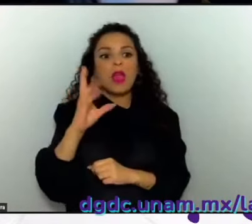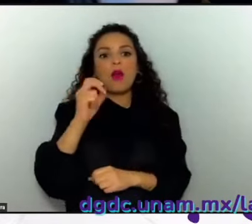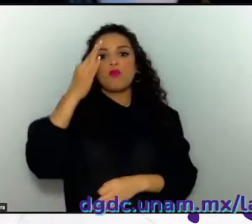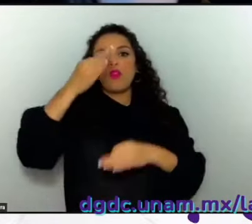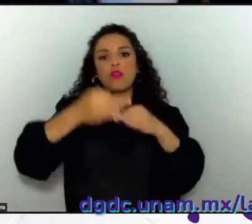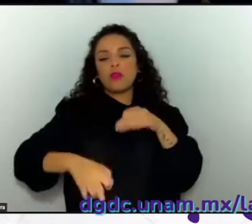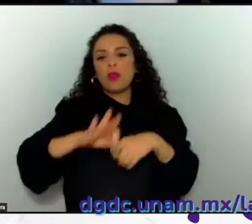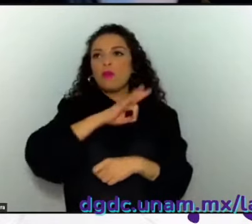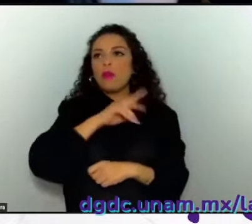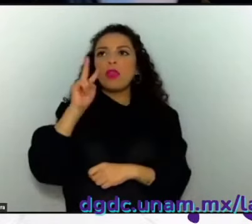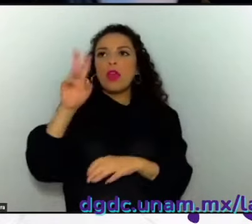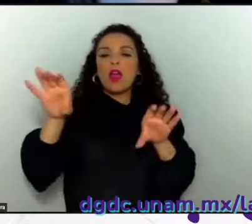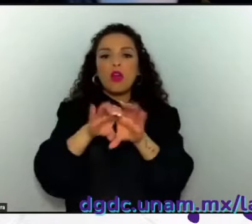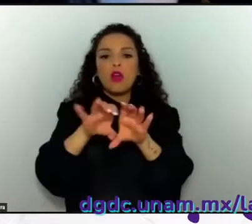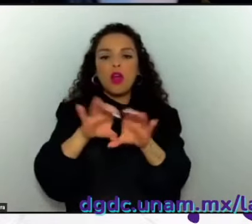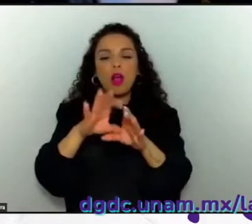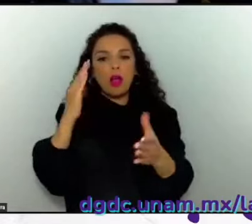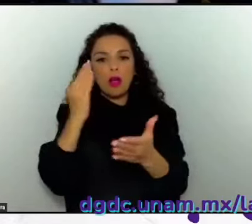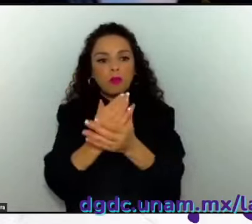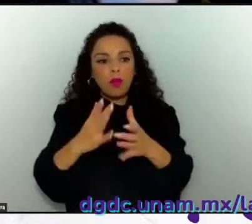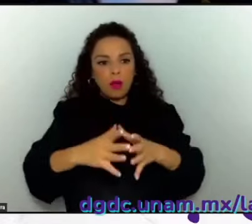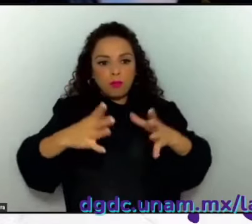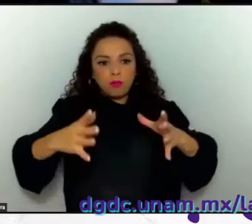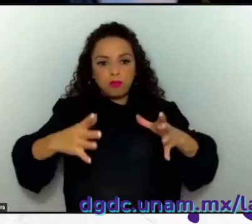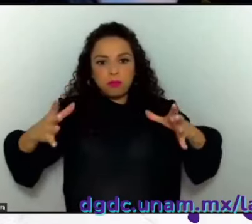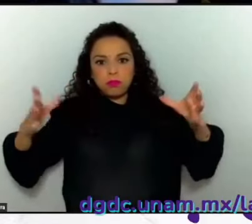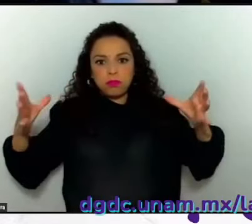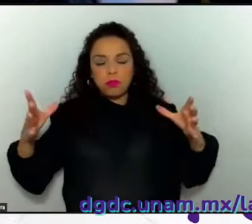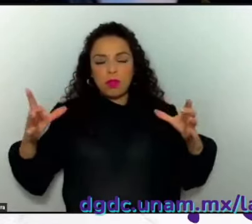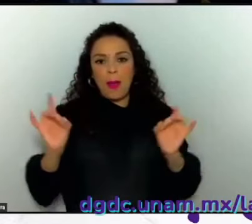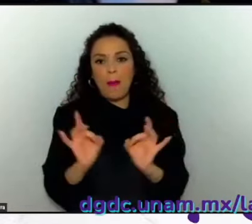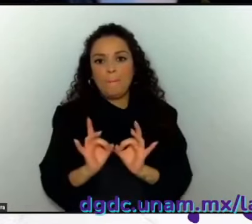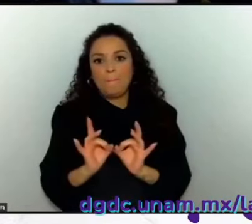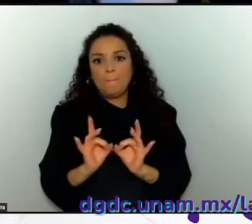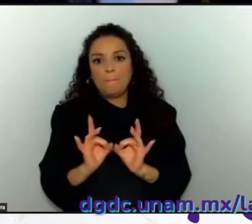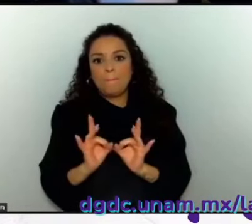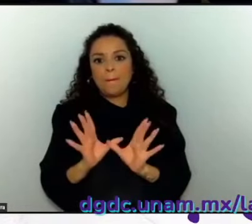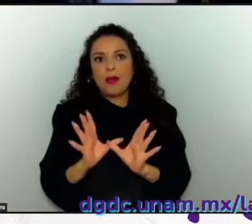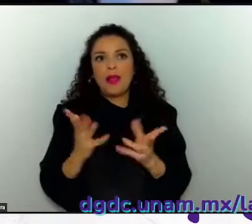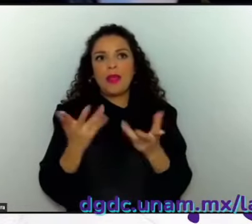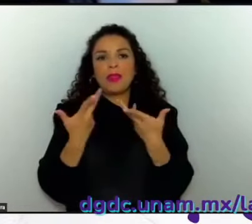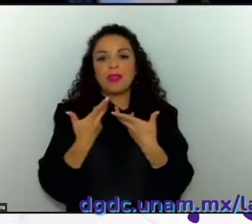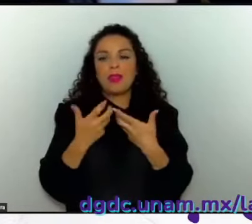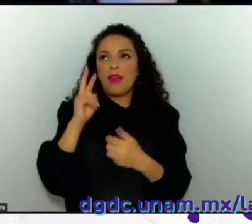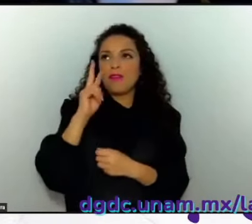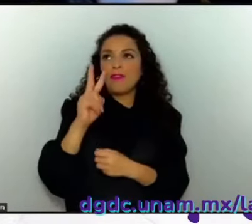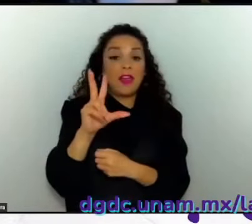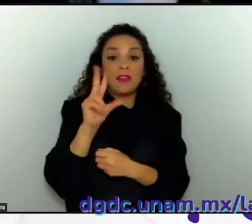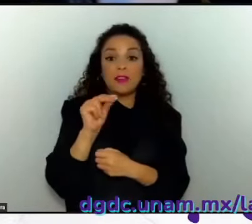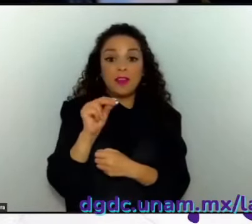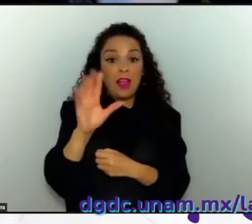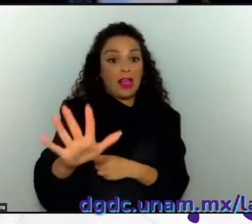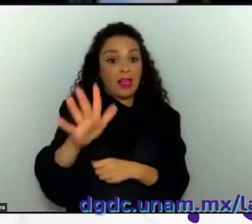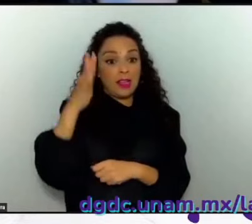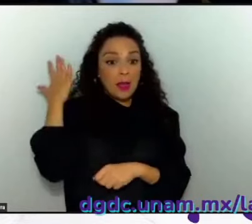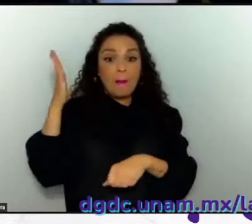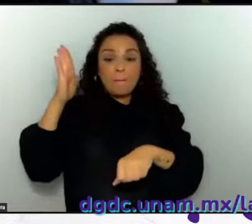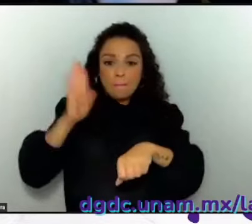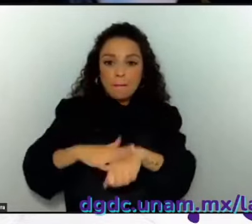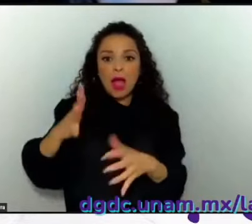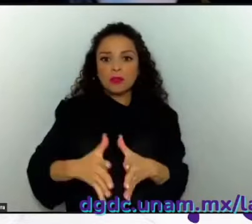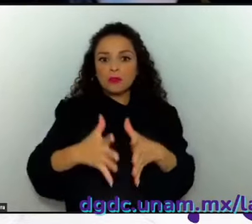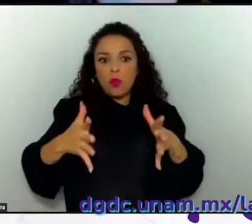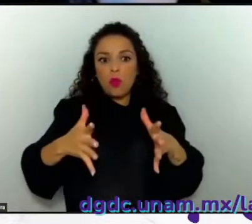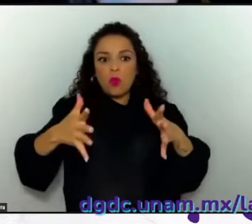la expansión del universo. Y resulta que no se frenaba. Resulta que se estaba acelerando, que la expansión del universo está siendo cada vez más rápida.